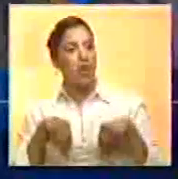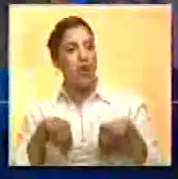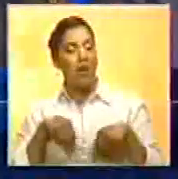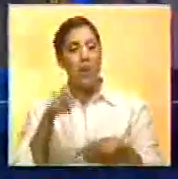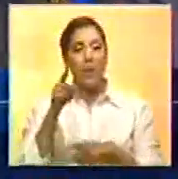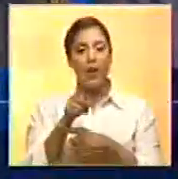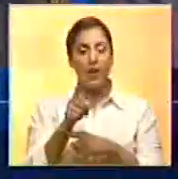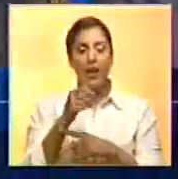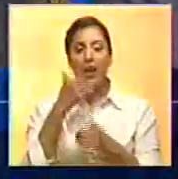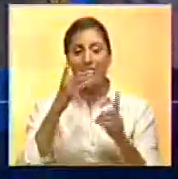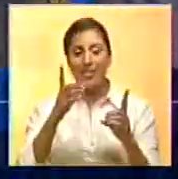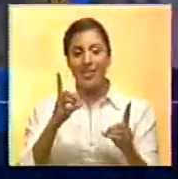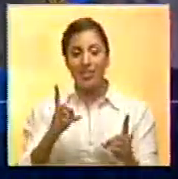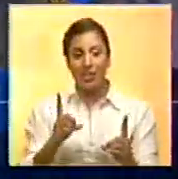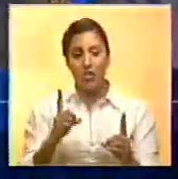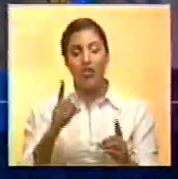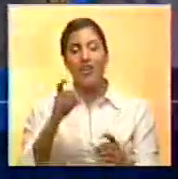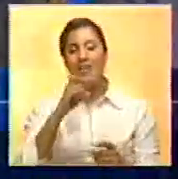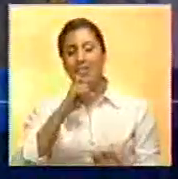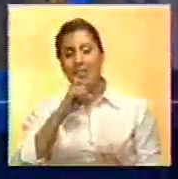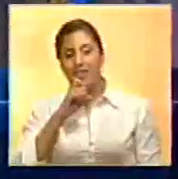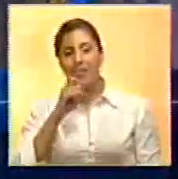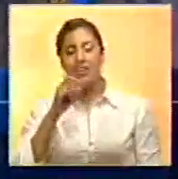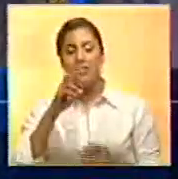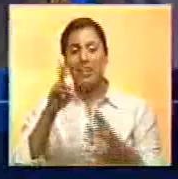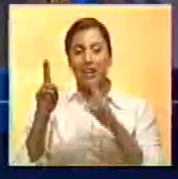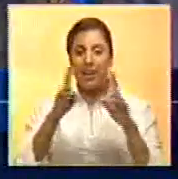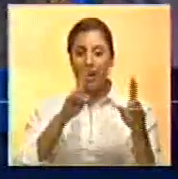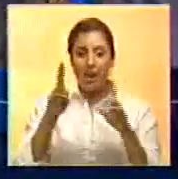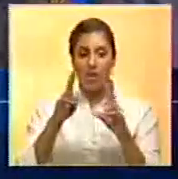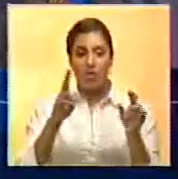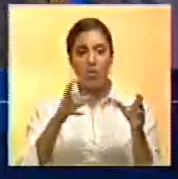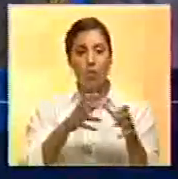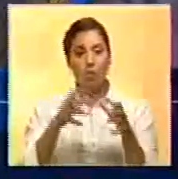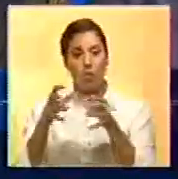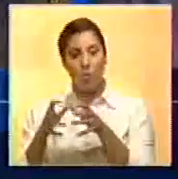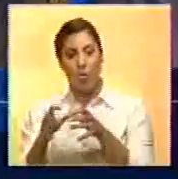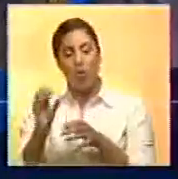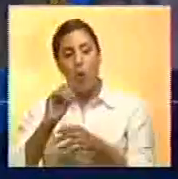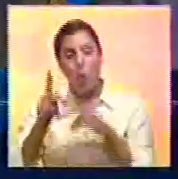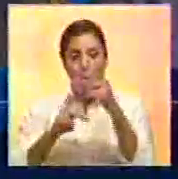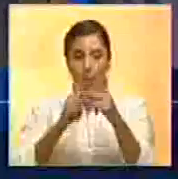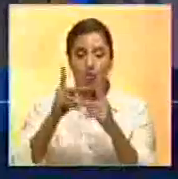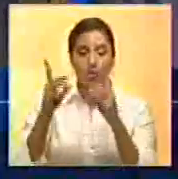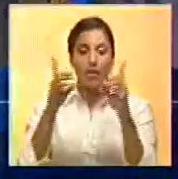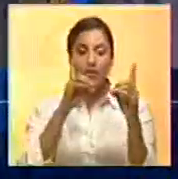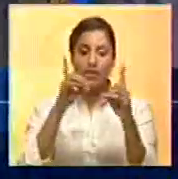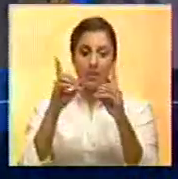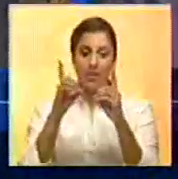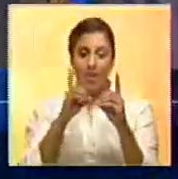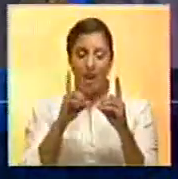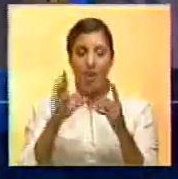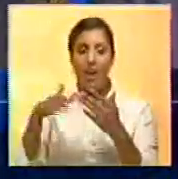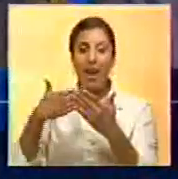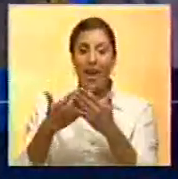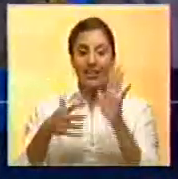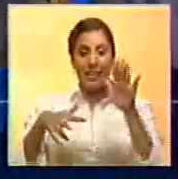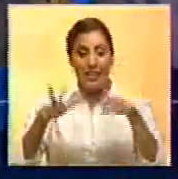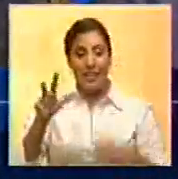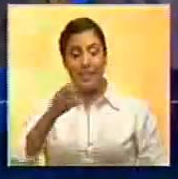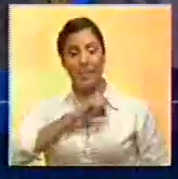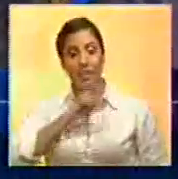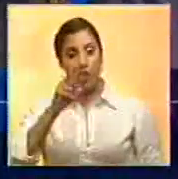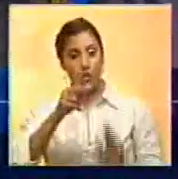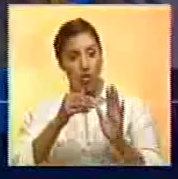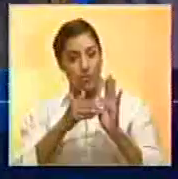dictar decisiones que dificulten la relación entre ellos o el proceso de diálogo hasta el 13 de